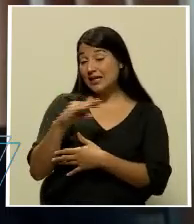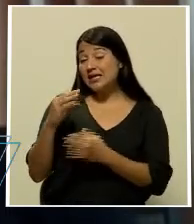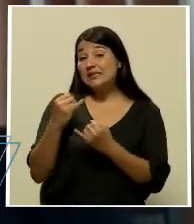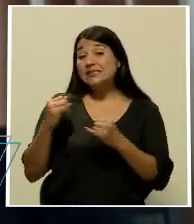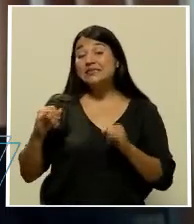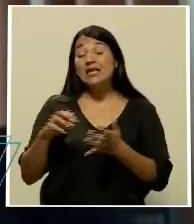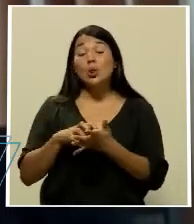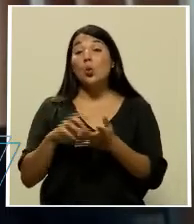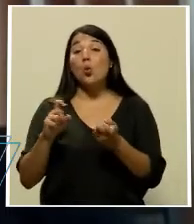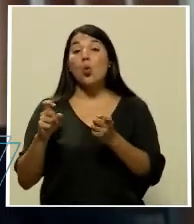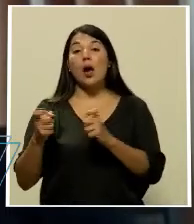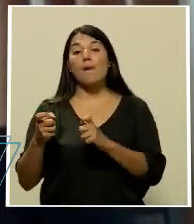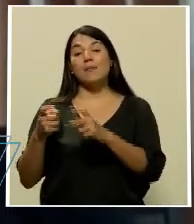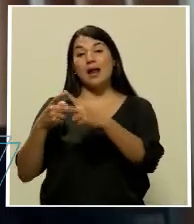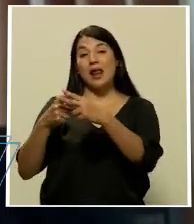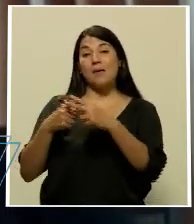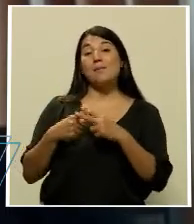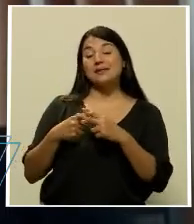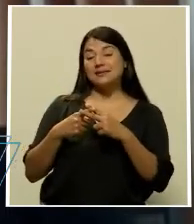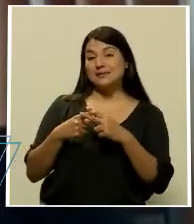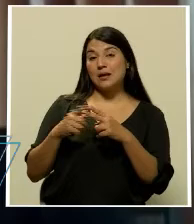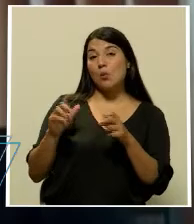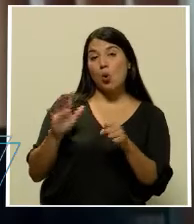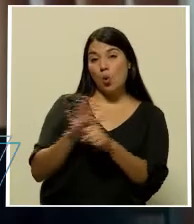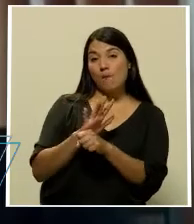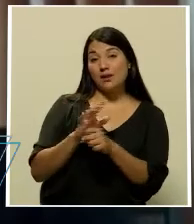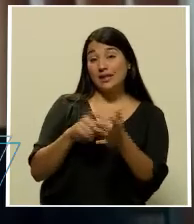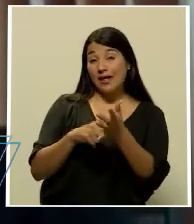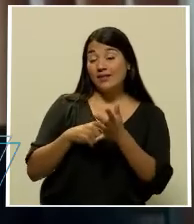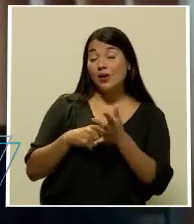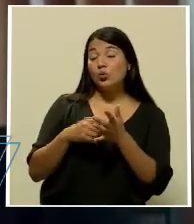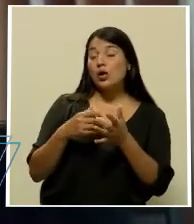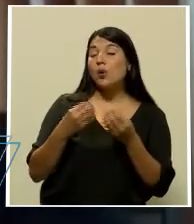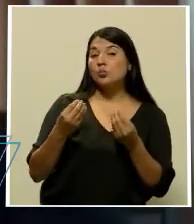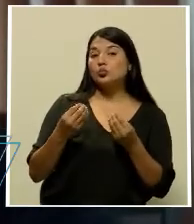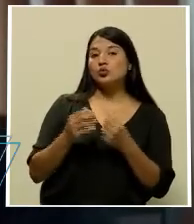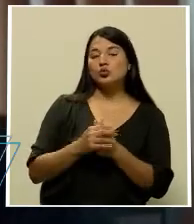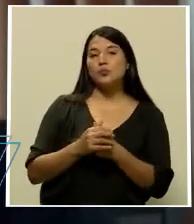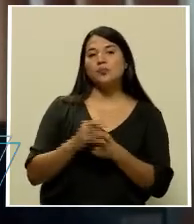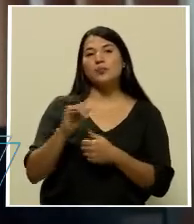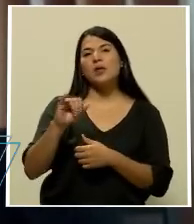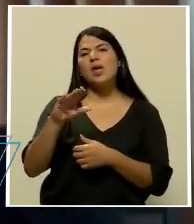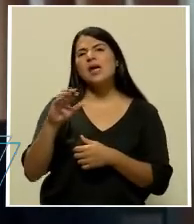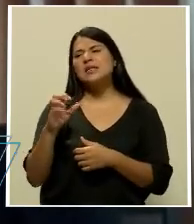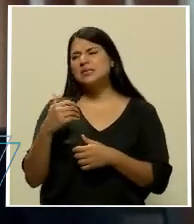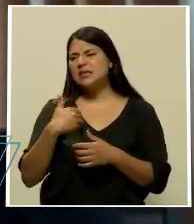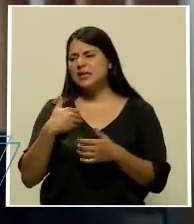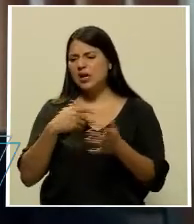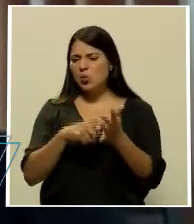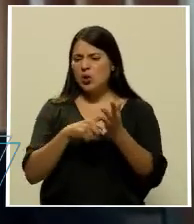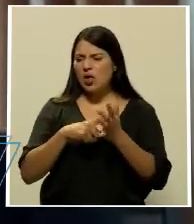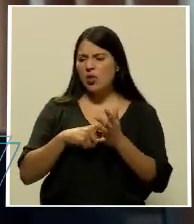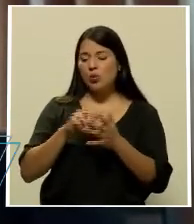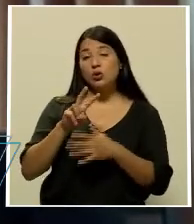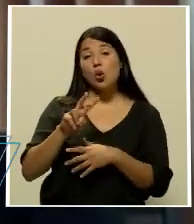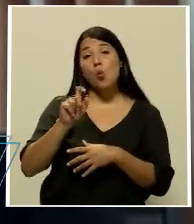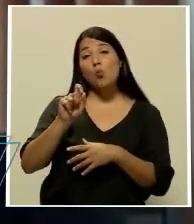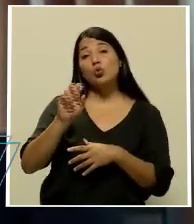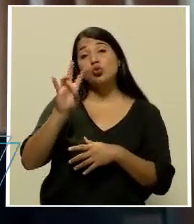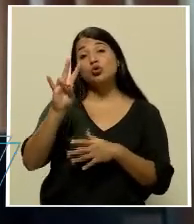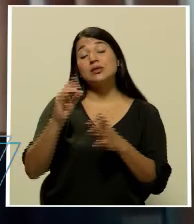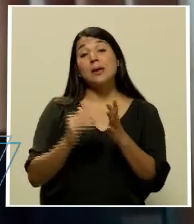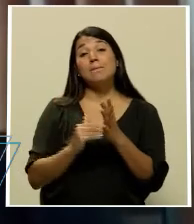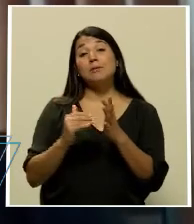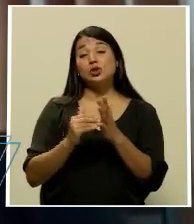la reestructuración de la deuda total del instituto tiene un peso importante. El instituto tiene una deuda del orden de los 2.7 billones